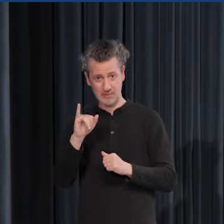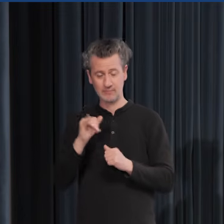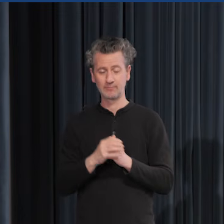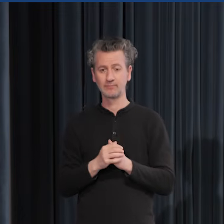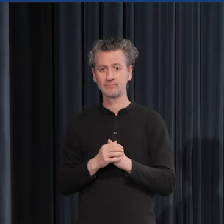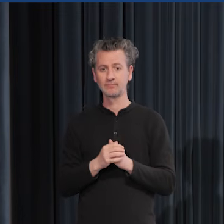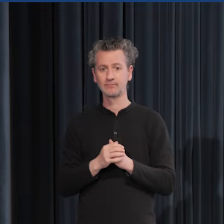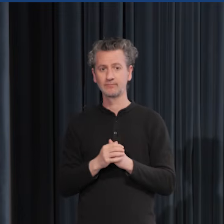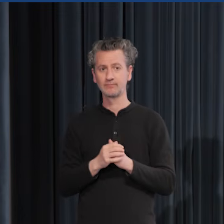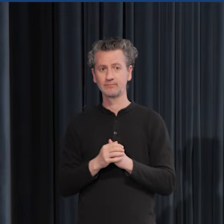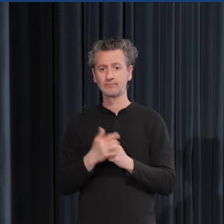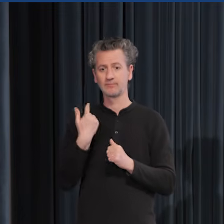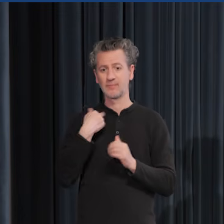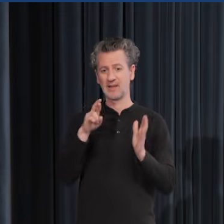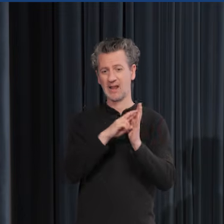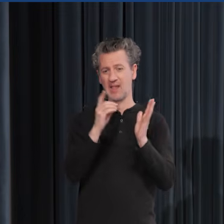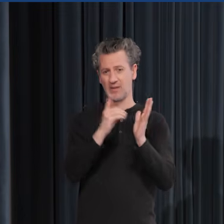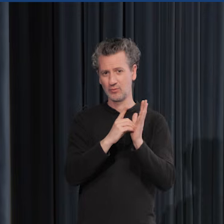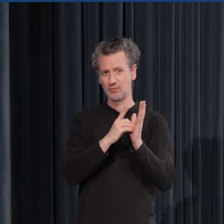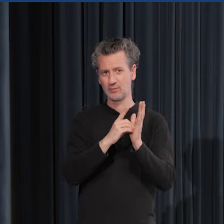por ejemplo dice el Real Decreto